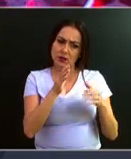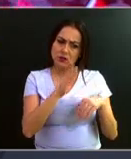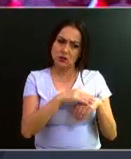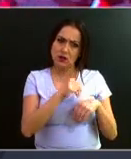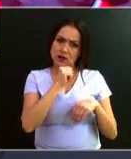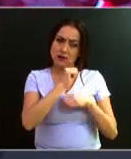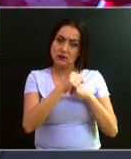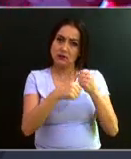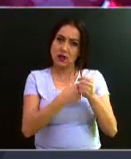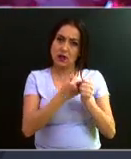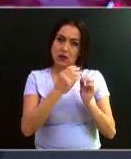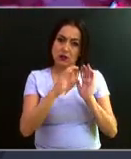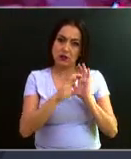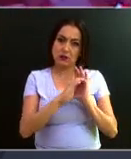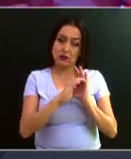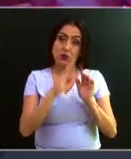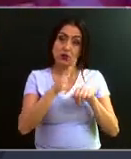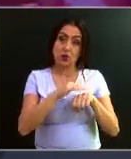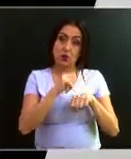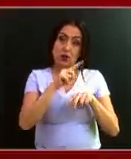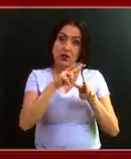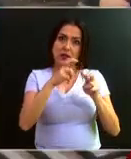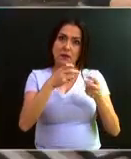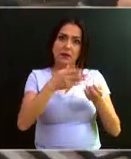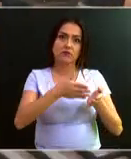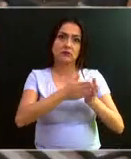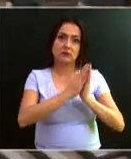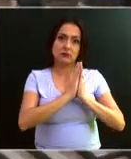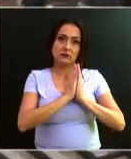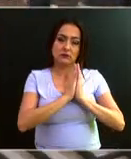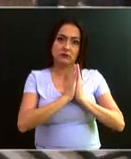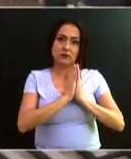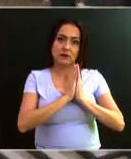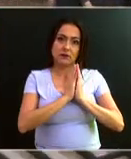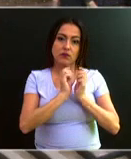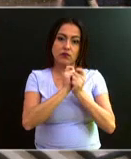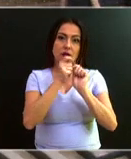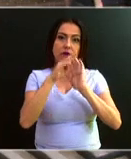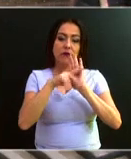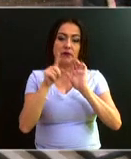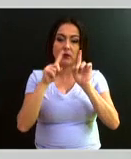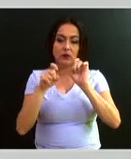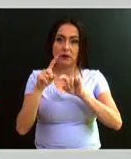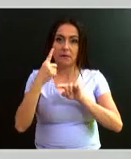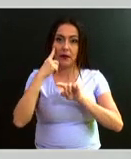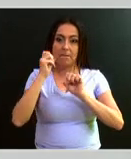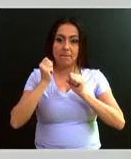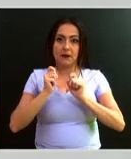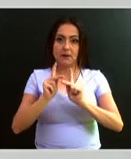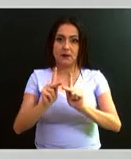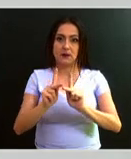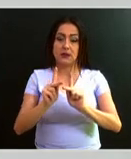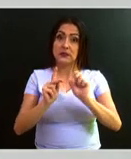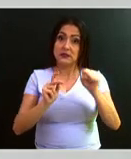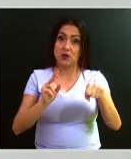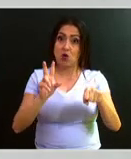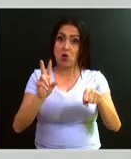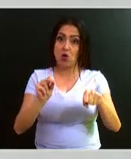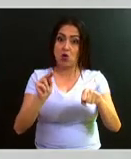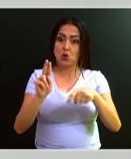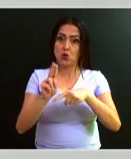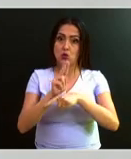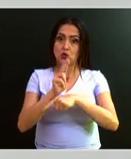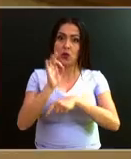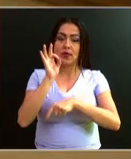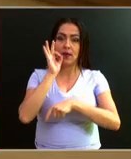la Sala Constitucional respecto a una solicitud de referéndum para permitir o no el uso